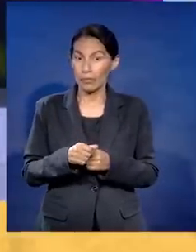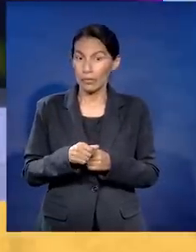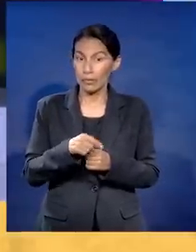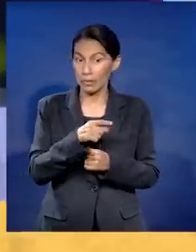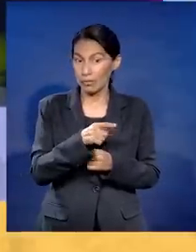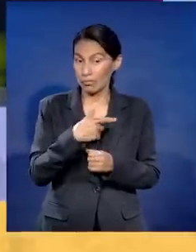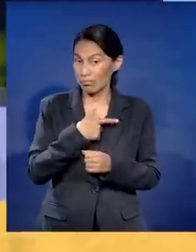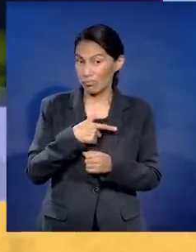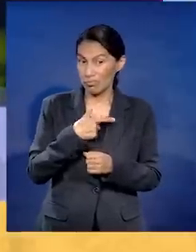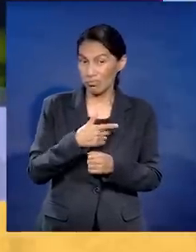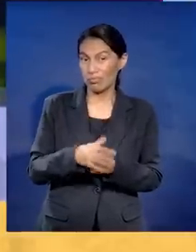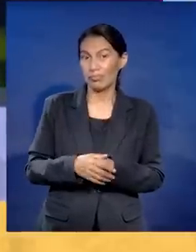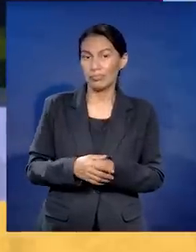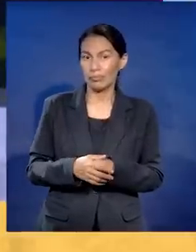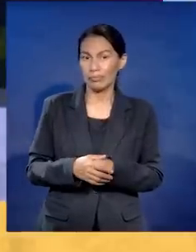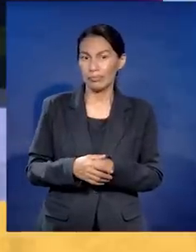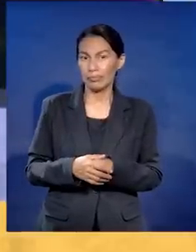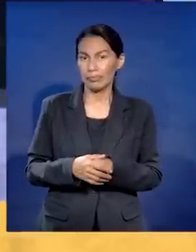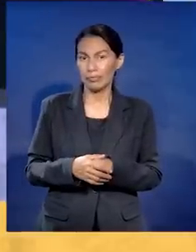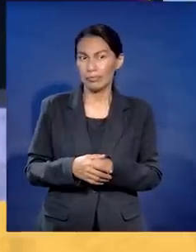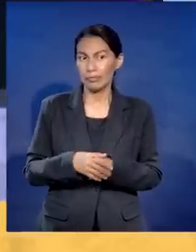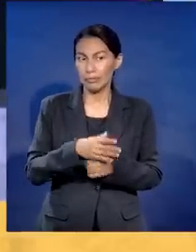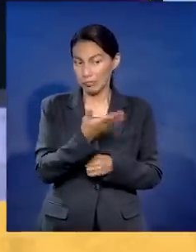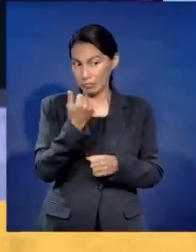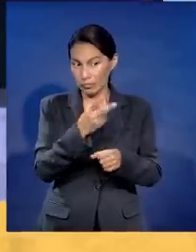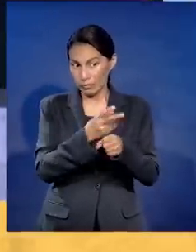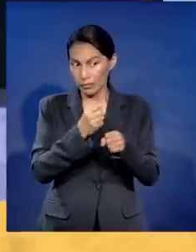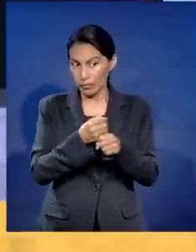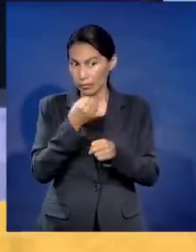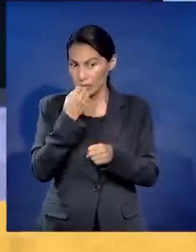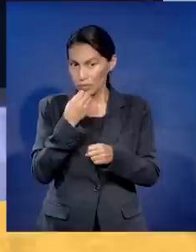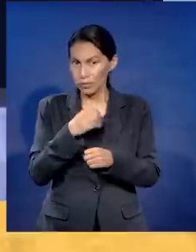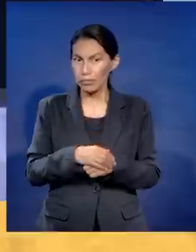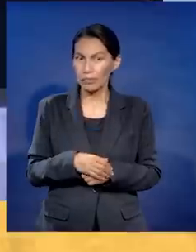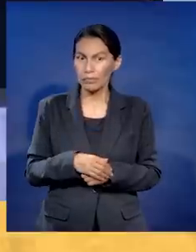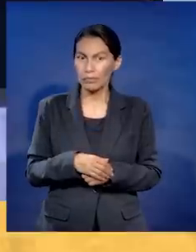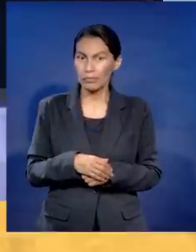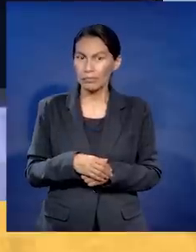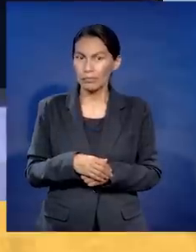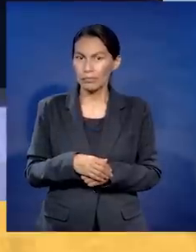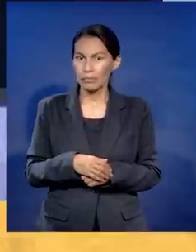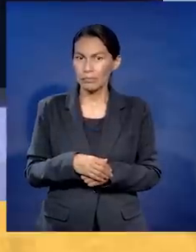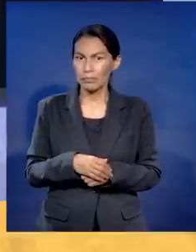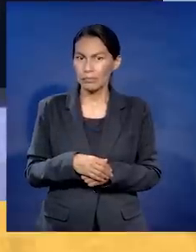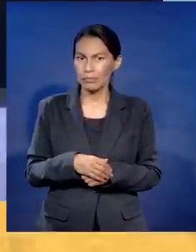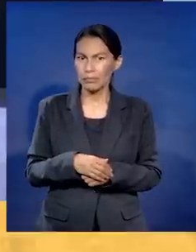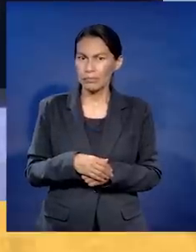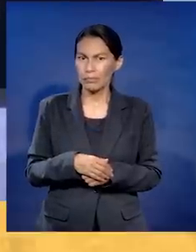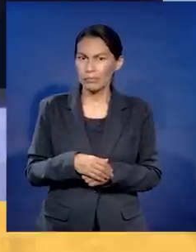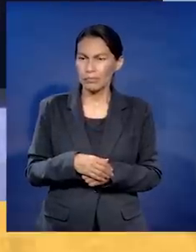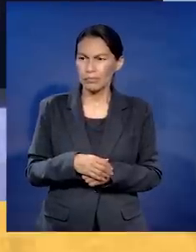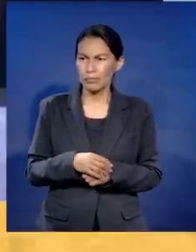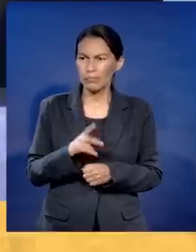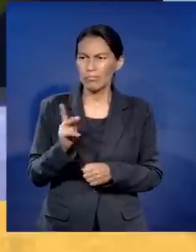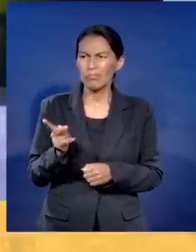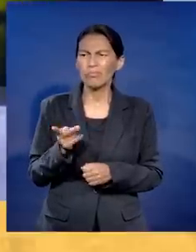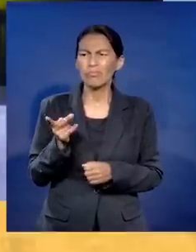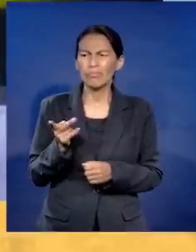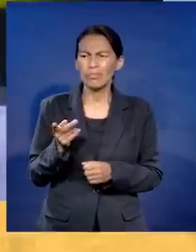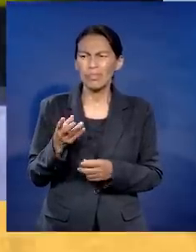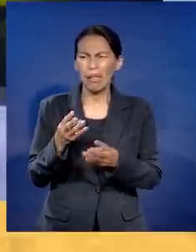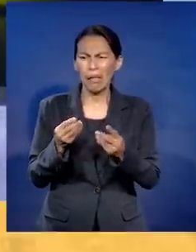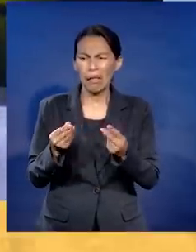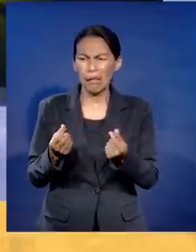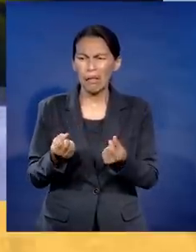iba. Pero después me di cuenta que no era su canal. No era. Oye, te invito a comer. Me empezó a preguntar algo así